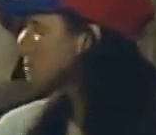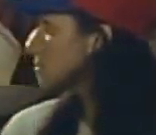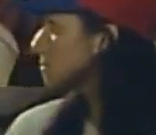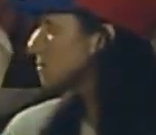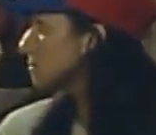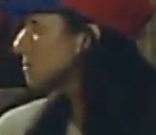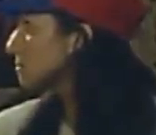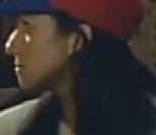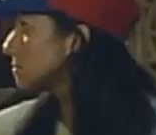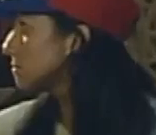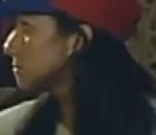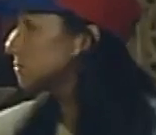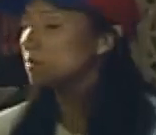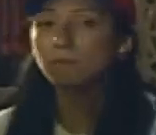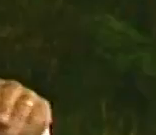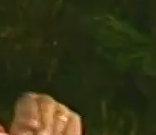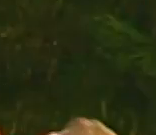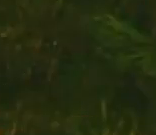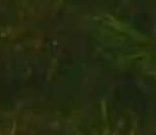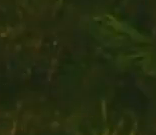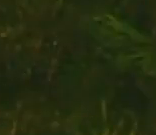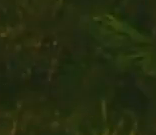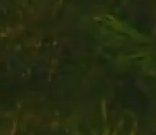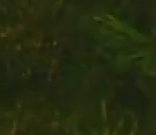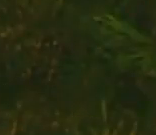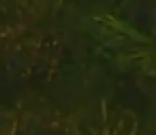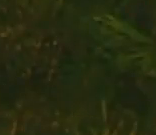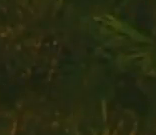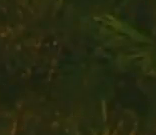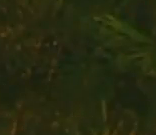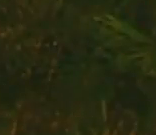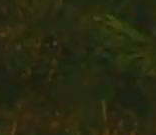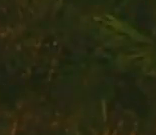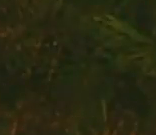PDVSA cuando lo fueron a asaltar en Maturín, la ultraderecha?